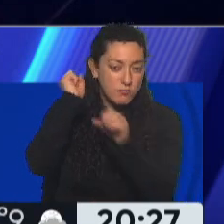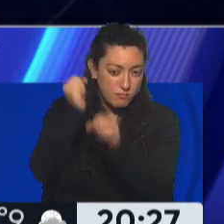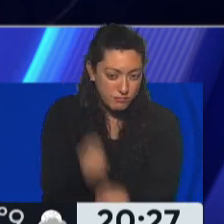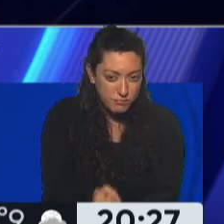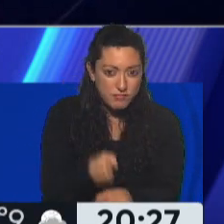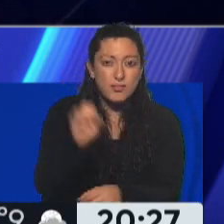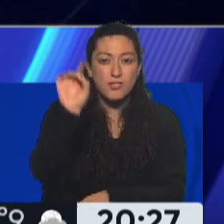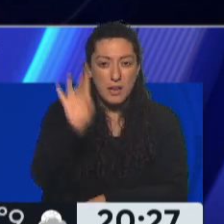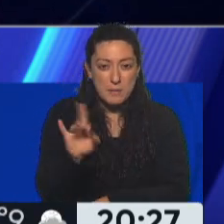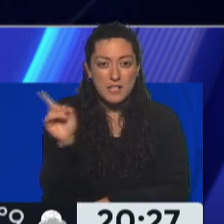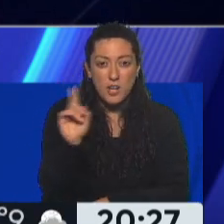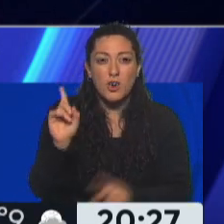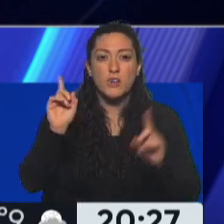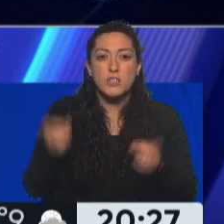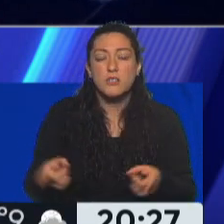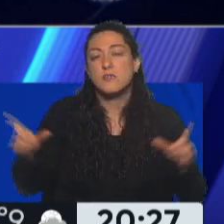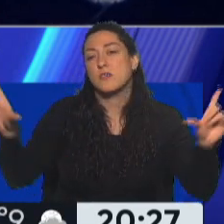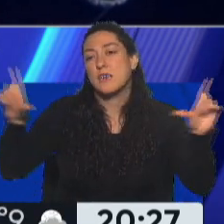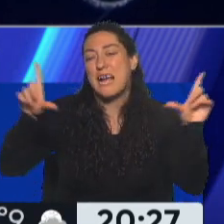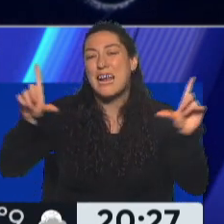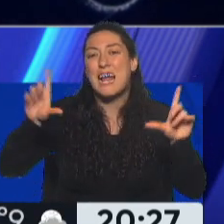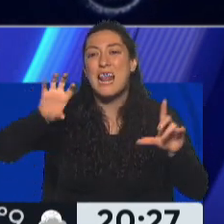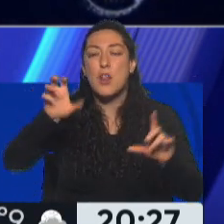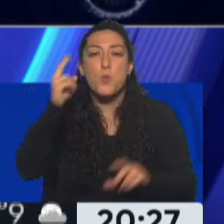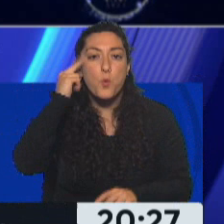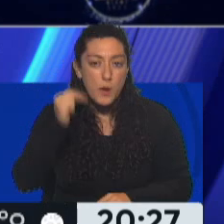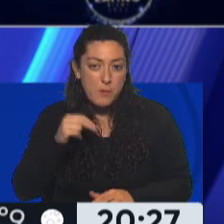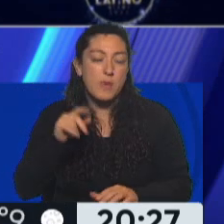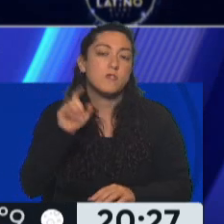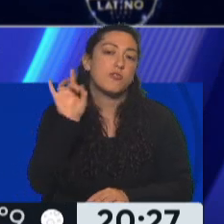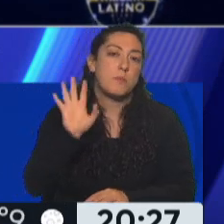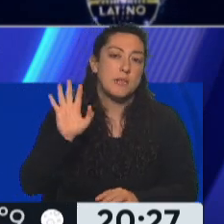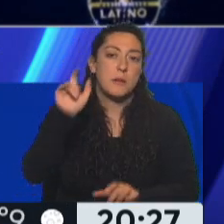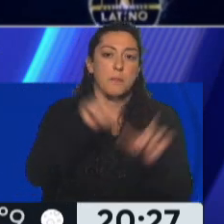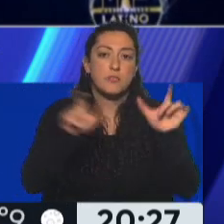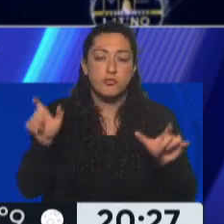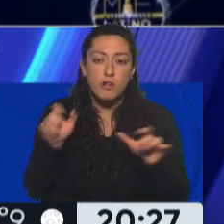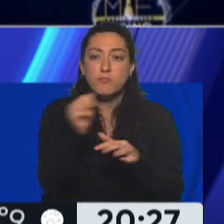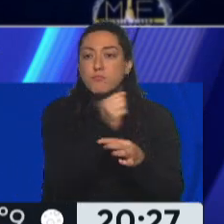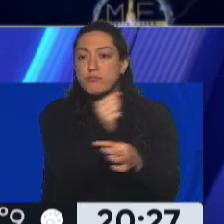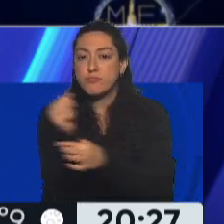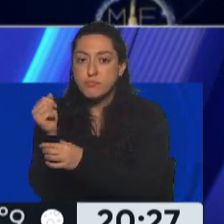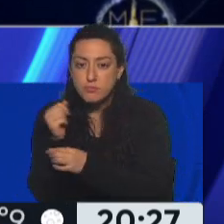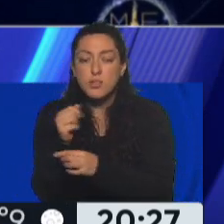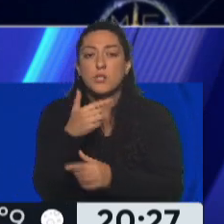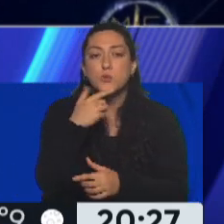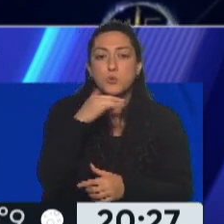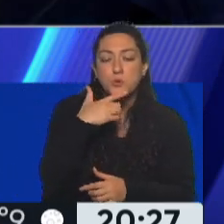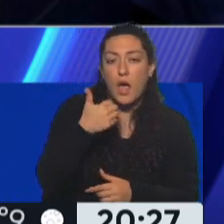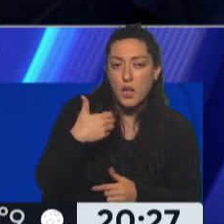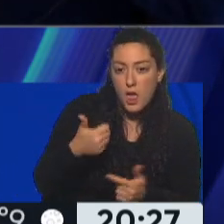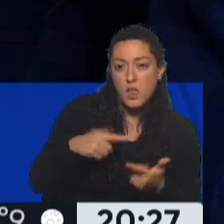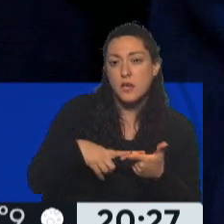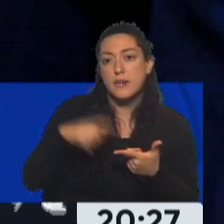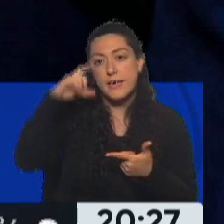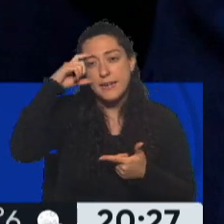va a ser transmitido exclusivamente por canal 9 y ahí estuvieron reunidos varias personalidades del Canal como edit hermida estuvo Susana rocas salvo